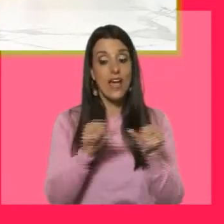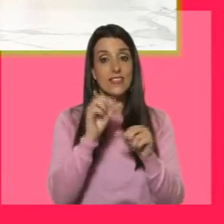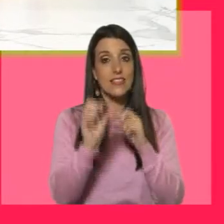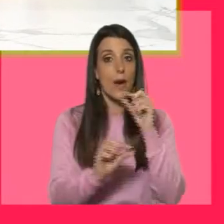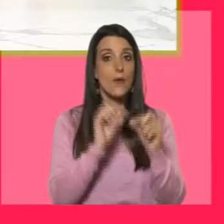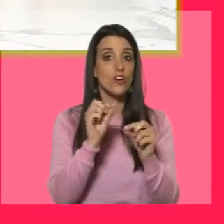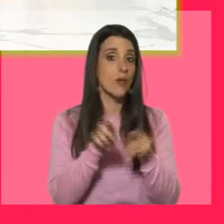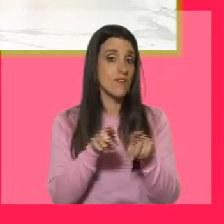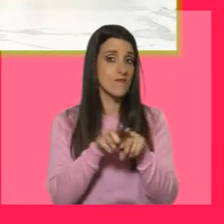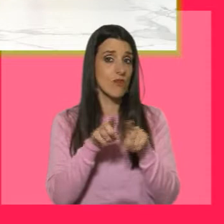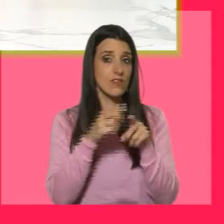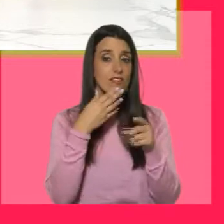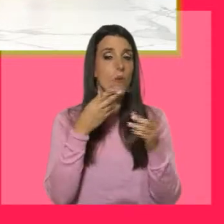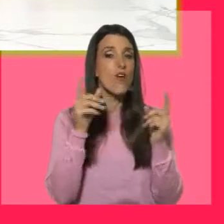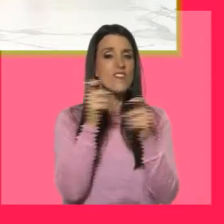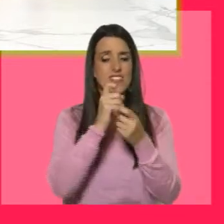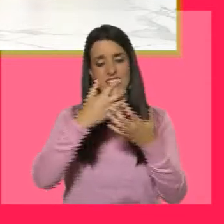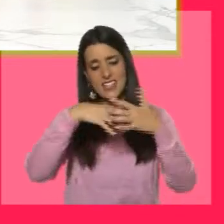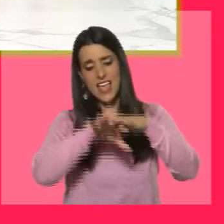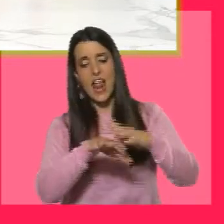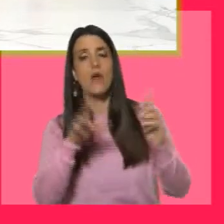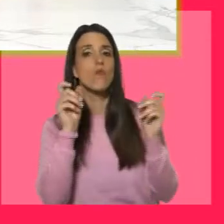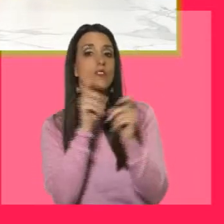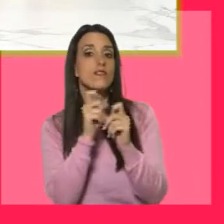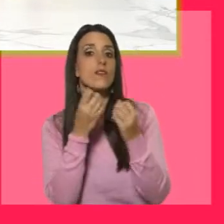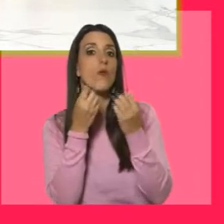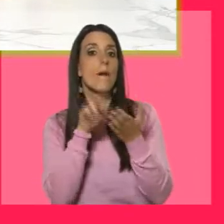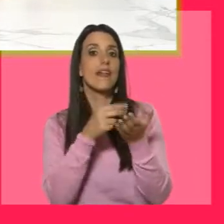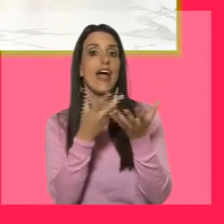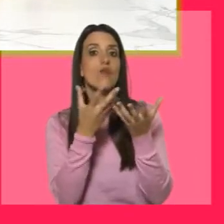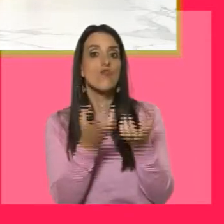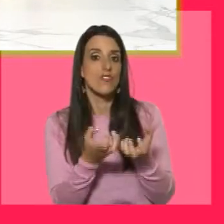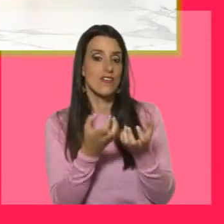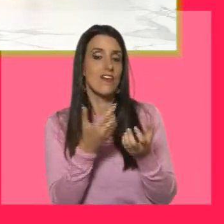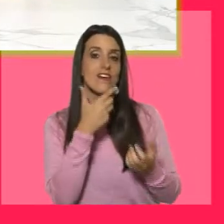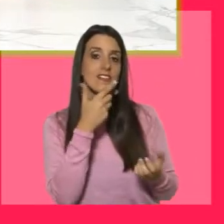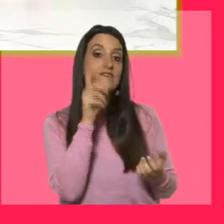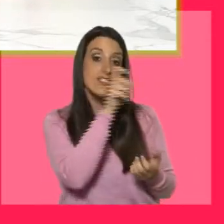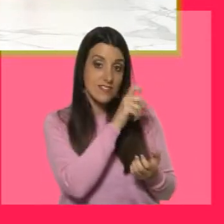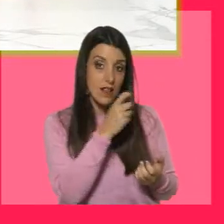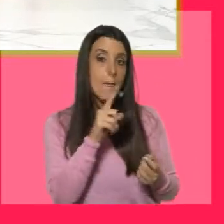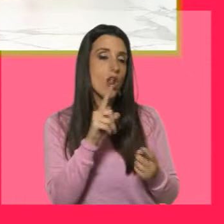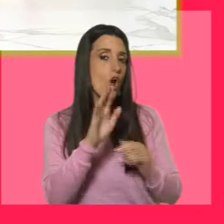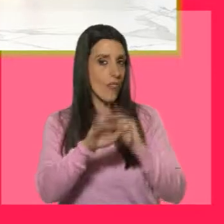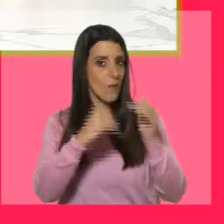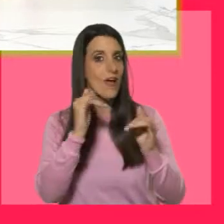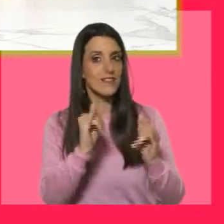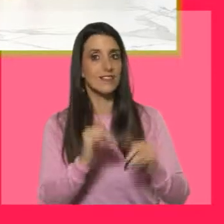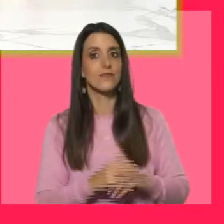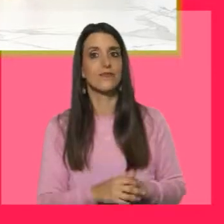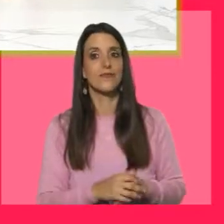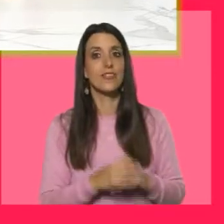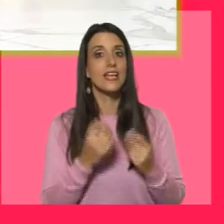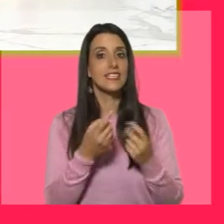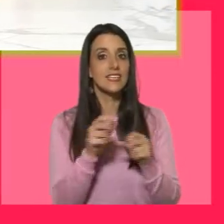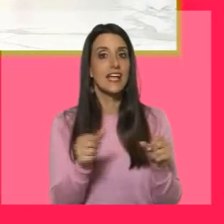te va a pasar esto, ¿ves? Le va a costar a la masa ir absorbiendo esa materia grasa. Pero lo vas a conseguir. ¿No? ¿Qué tenés que